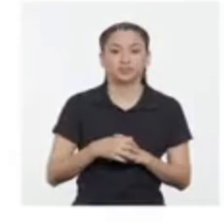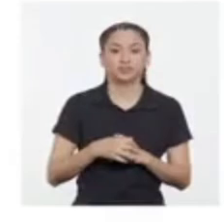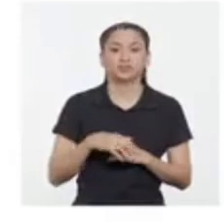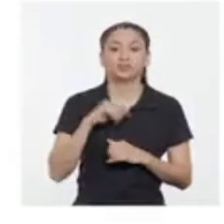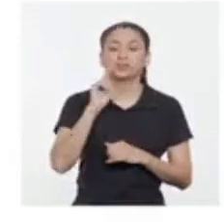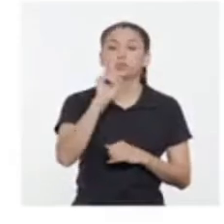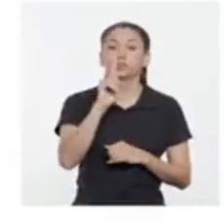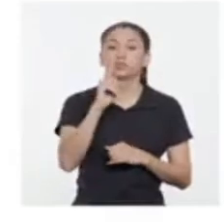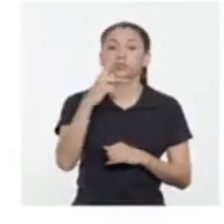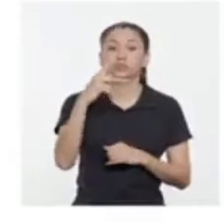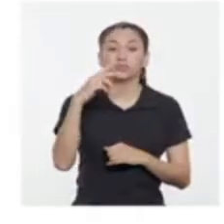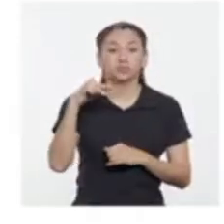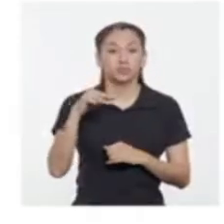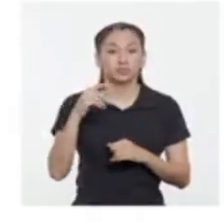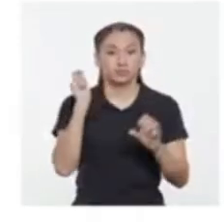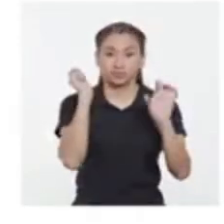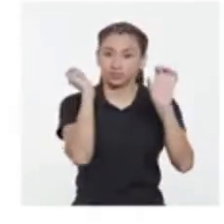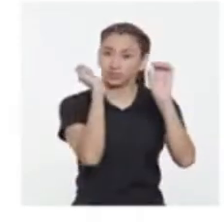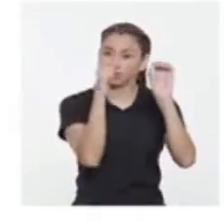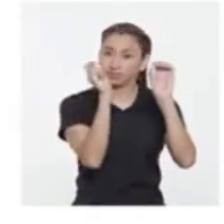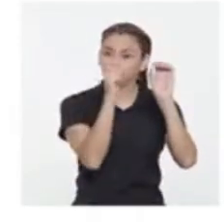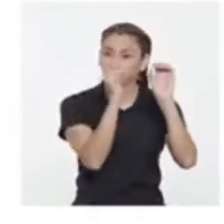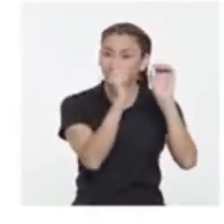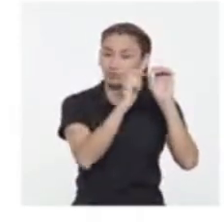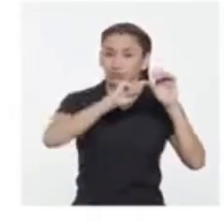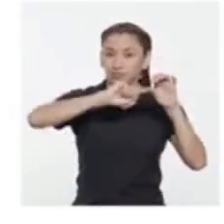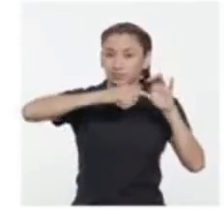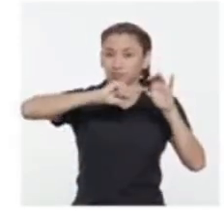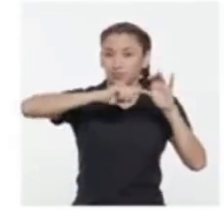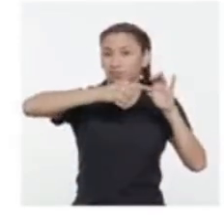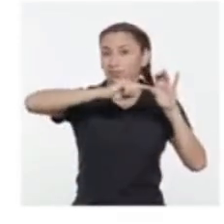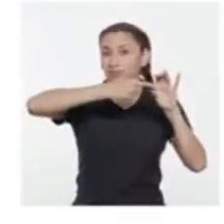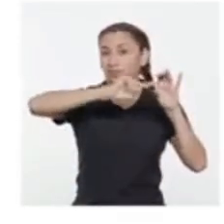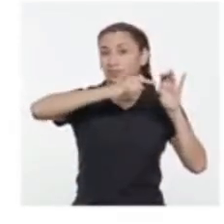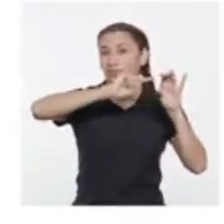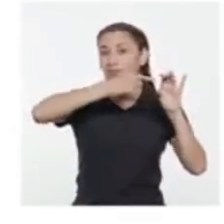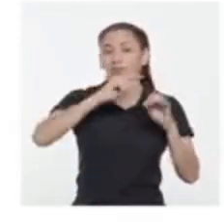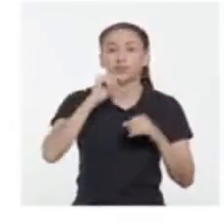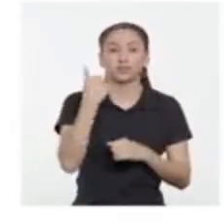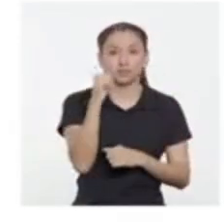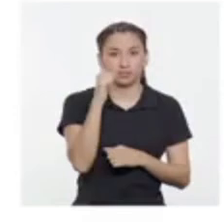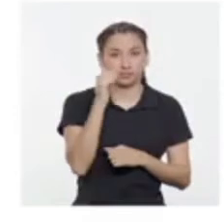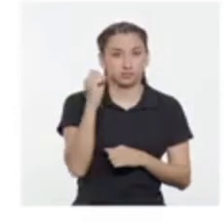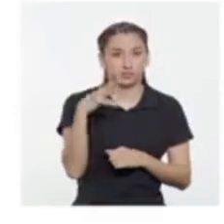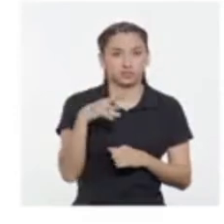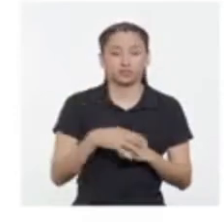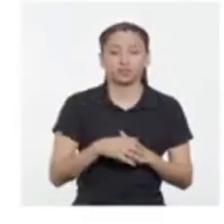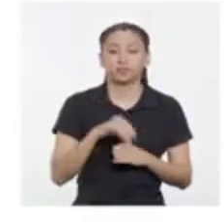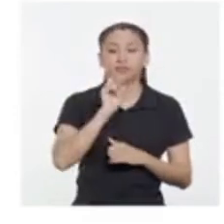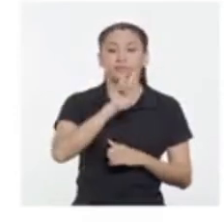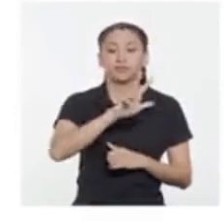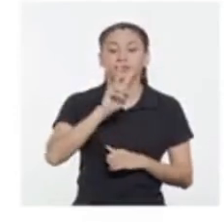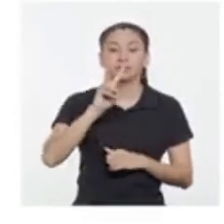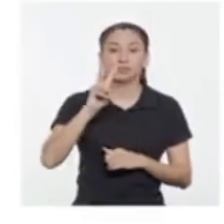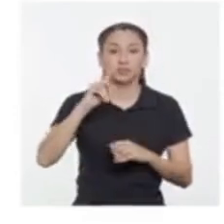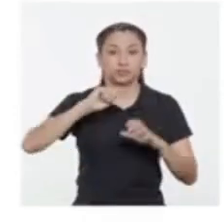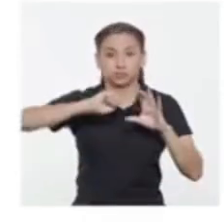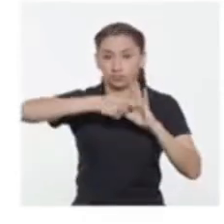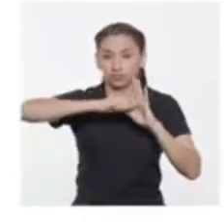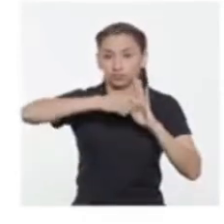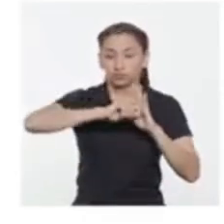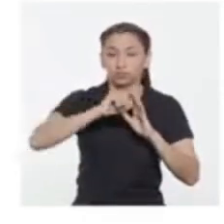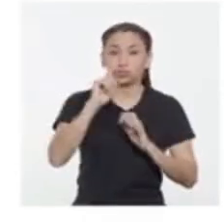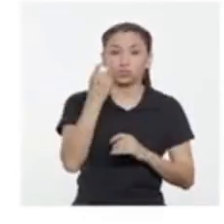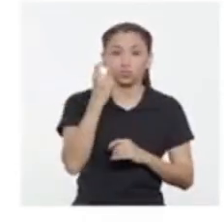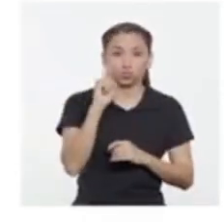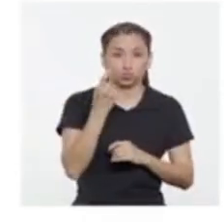soles. 1 kilogramo de clavo o tornillos de 2 pulgadas a 10 soles. 32 ajustadores de metal